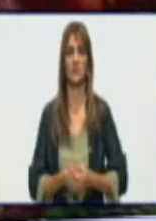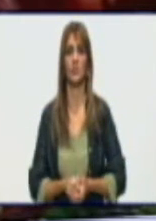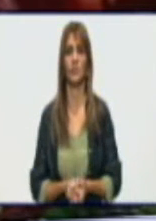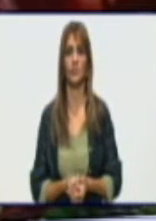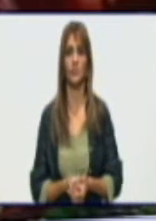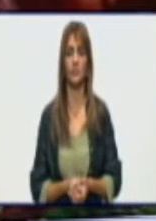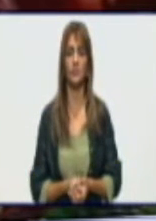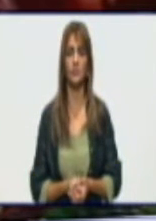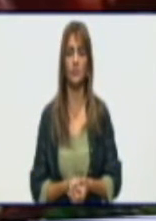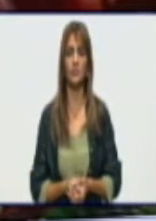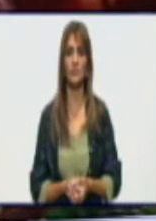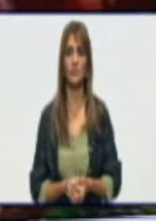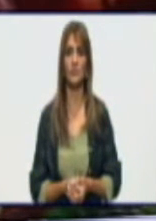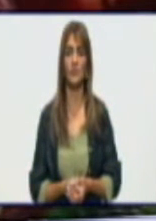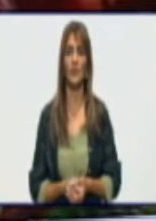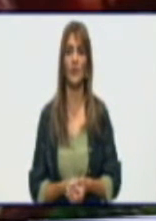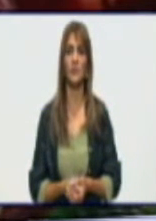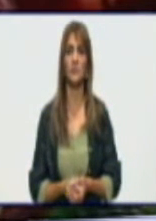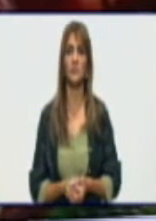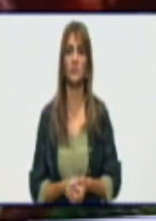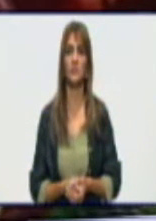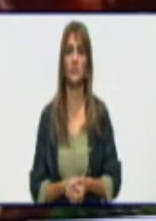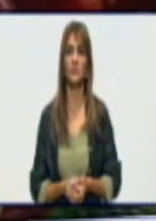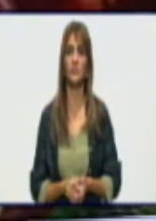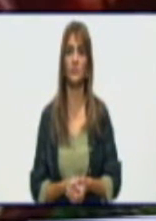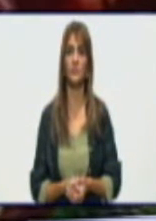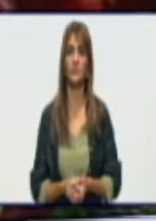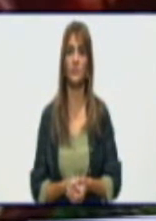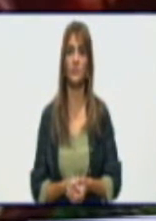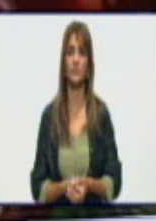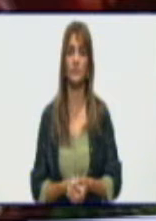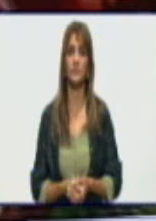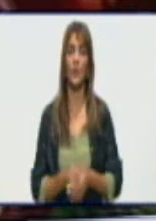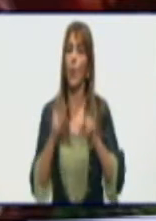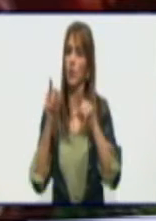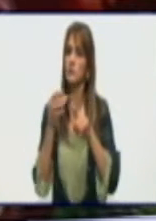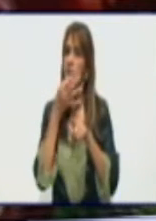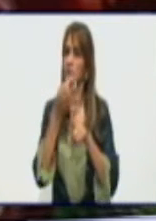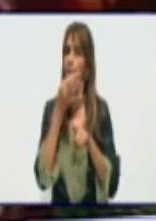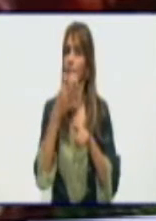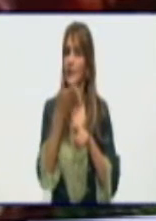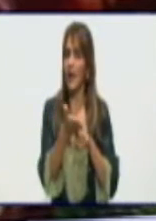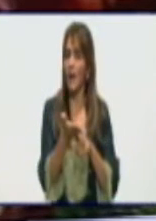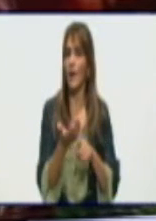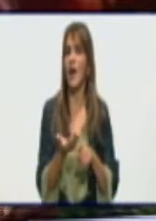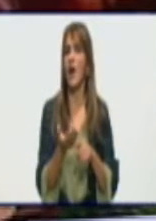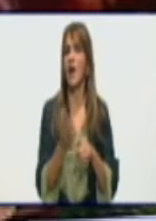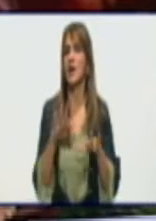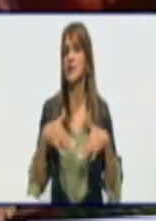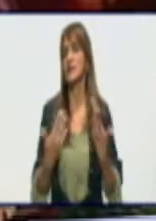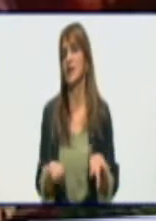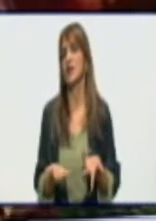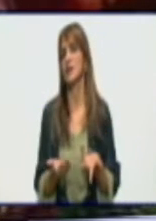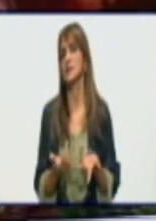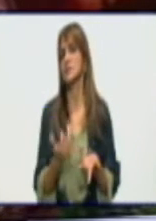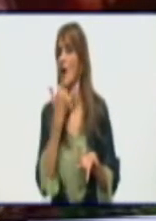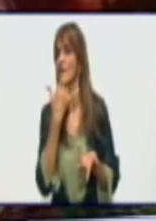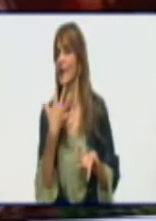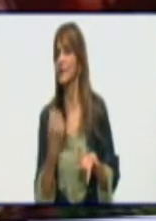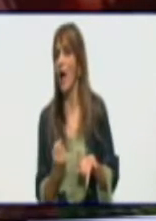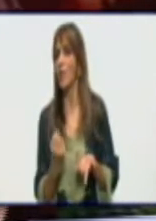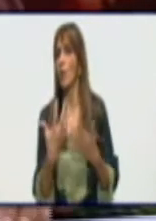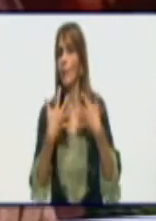Jorge, decía usted que se ha visto afectada la producción de diferentes surtidos a